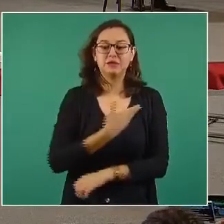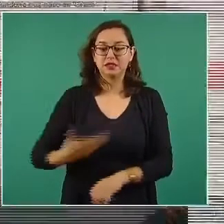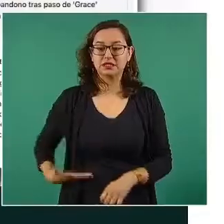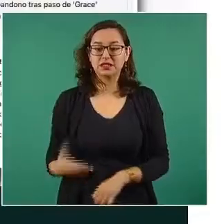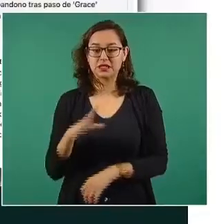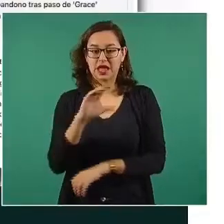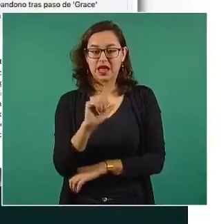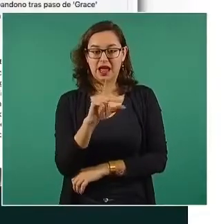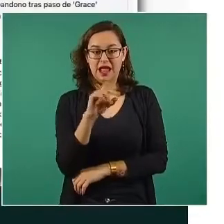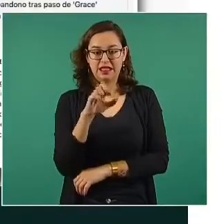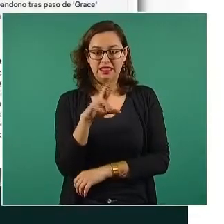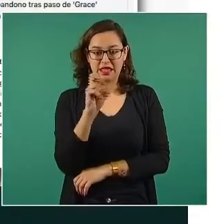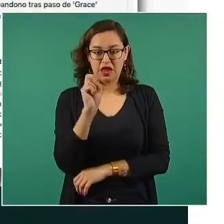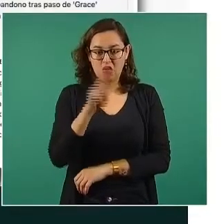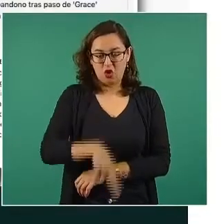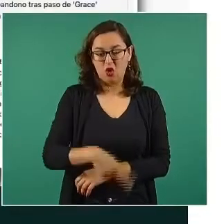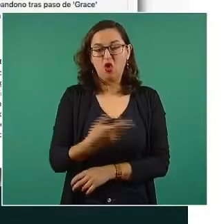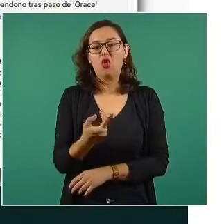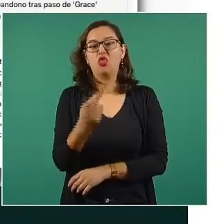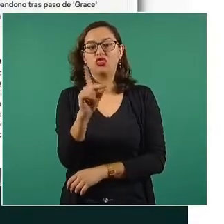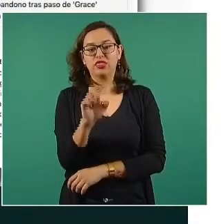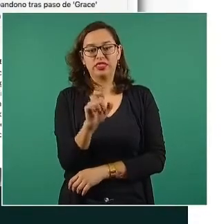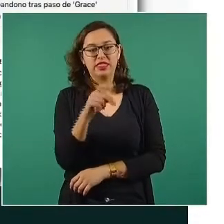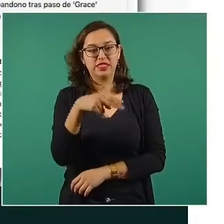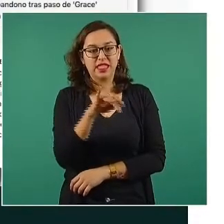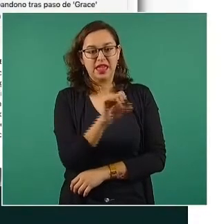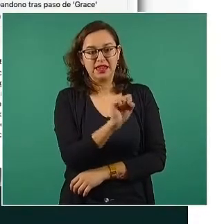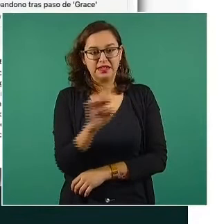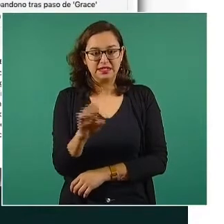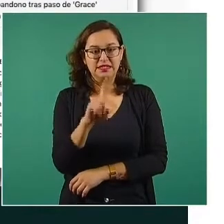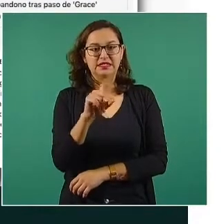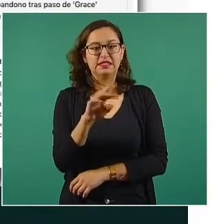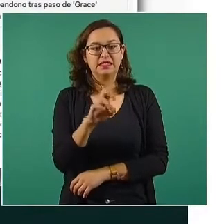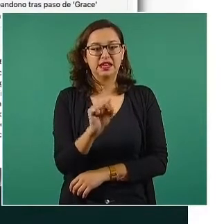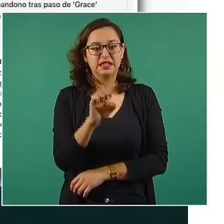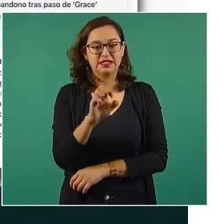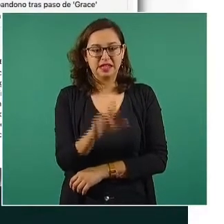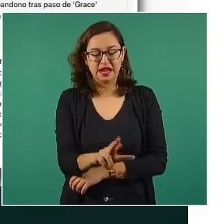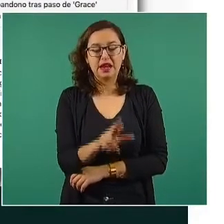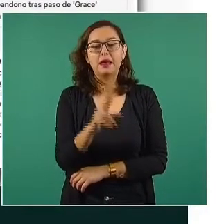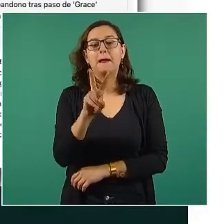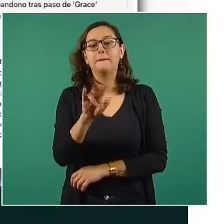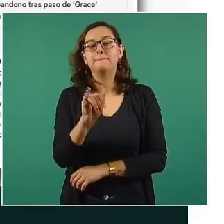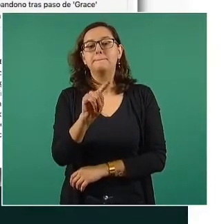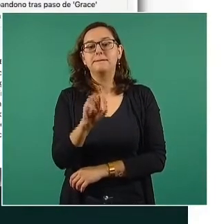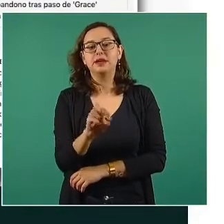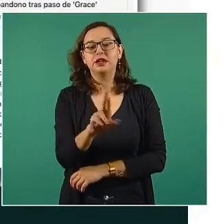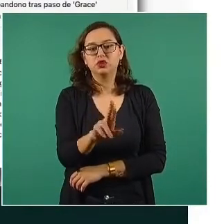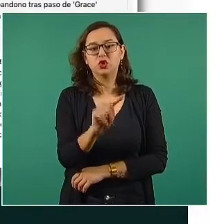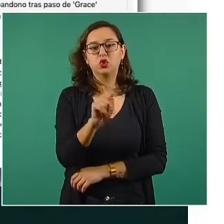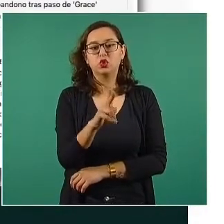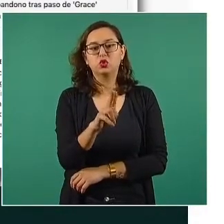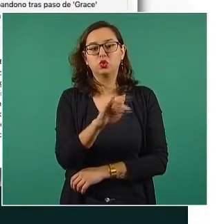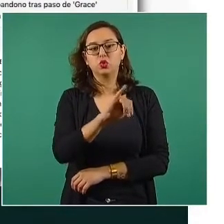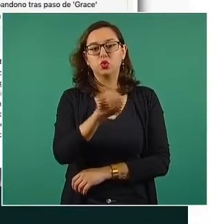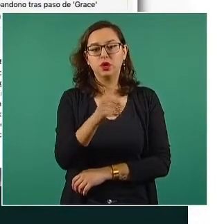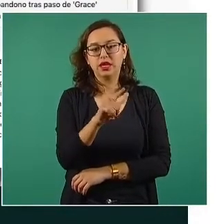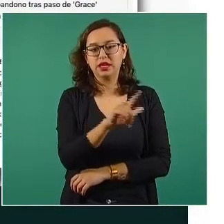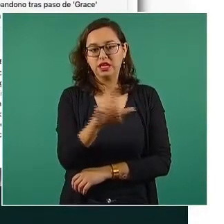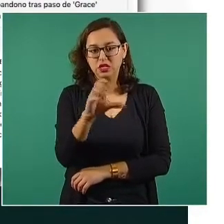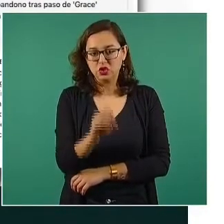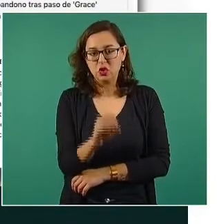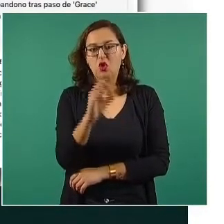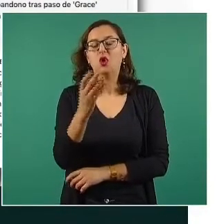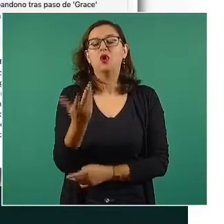Dresser, el senador Julián Rementería, Víctor Trujillo, periodistas como Pascal Beltrán del Río,